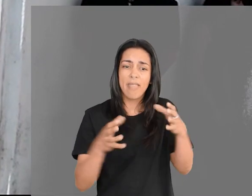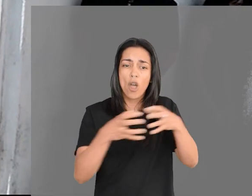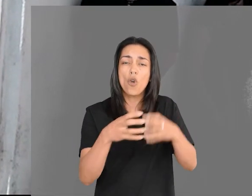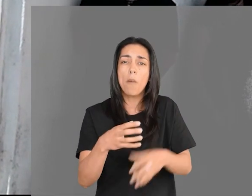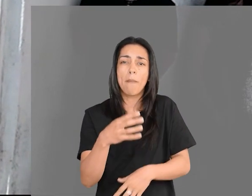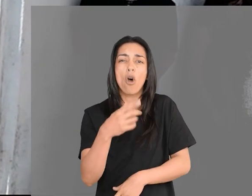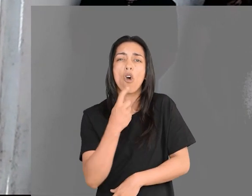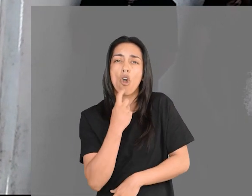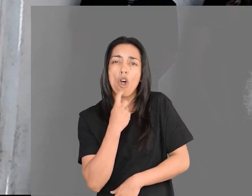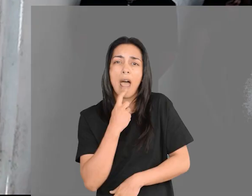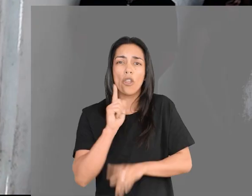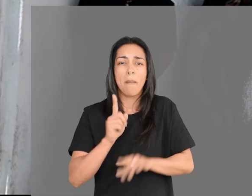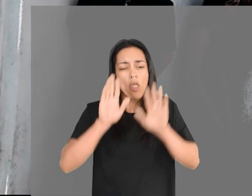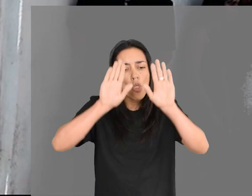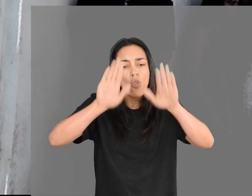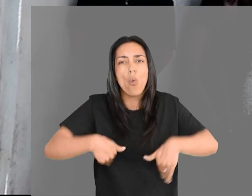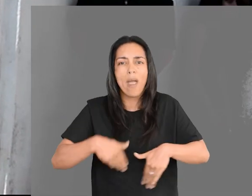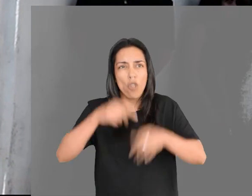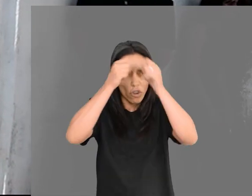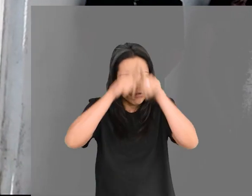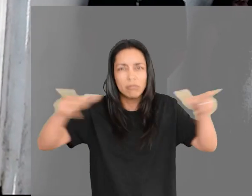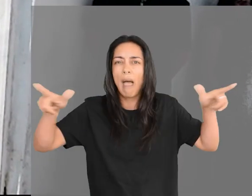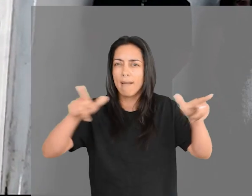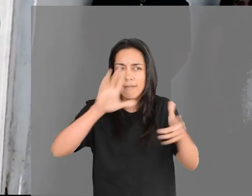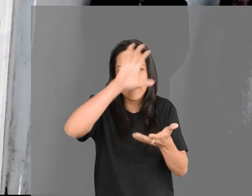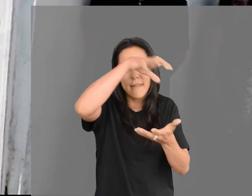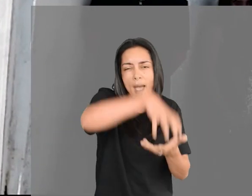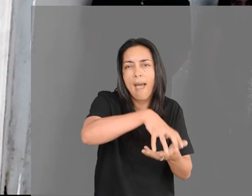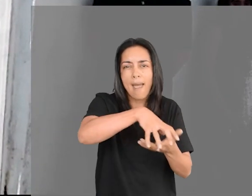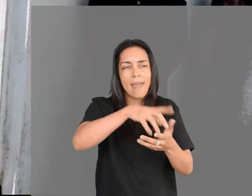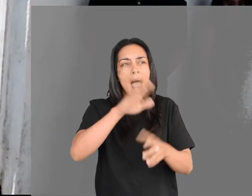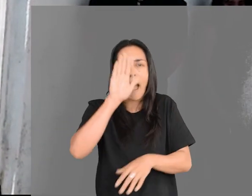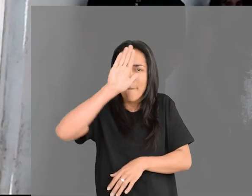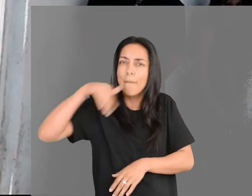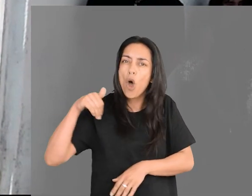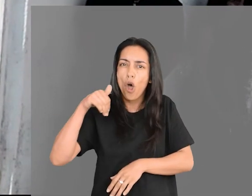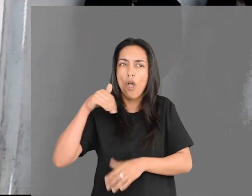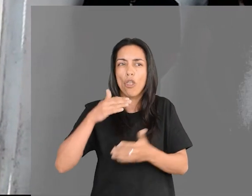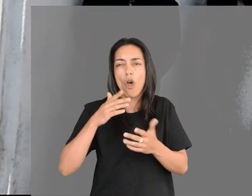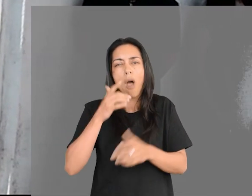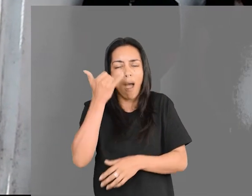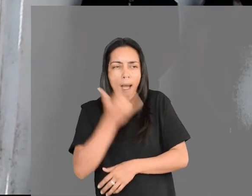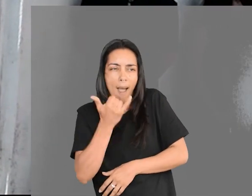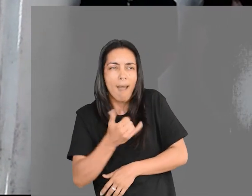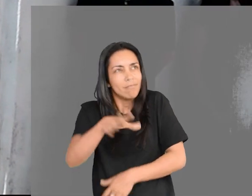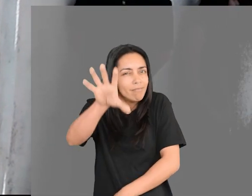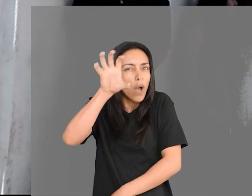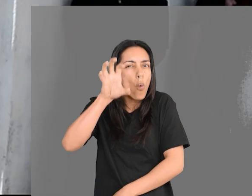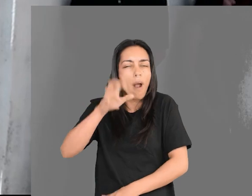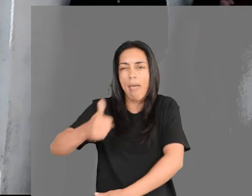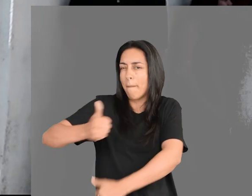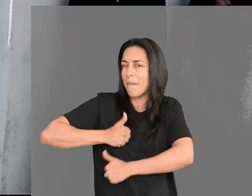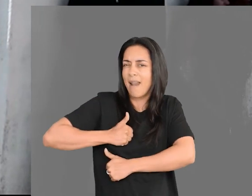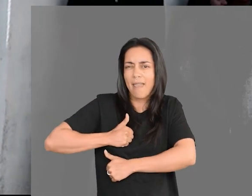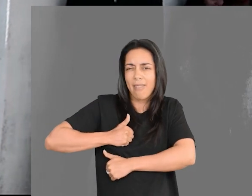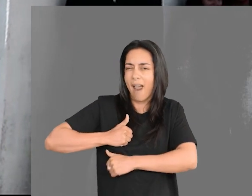aquella estancia, Manduca recibe el matrero apodo El Clinudo. Lo recordamos como un militar aguerrido, valiente, con decisión y